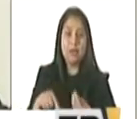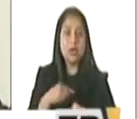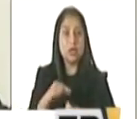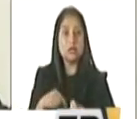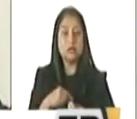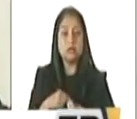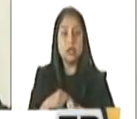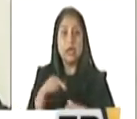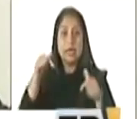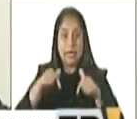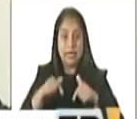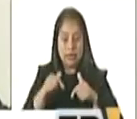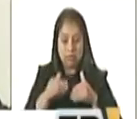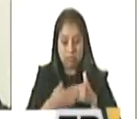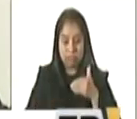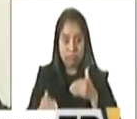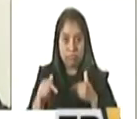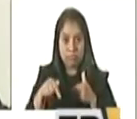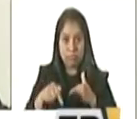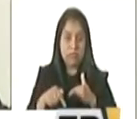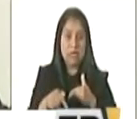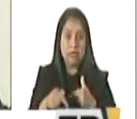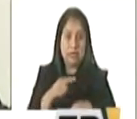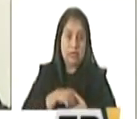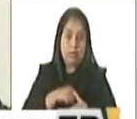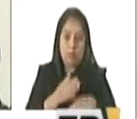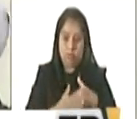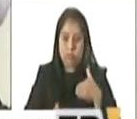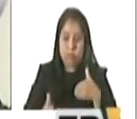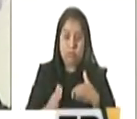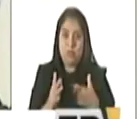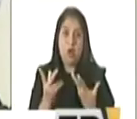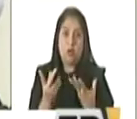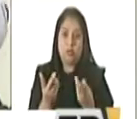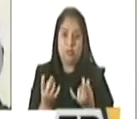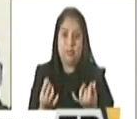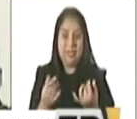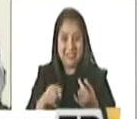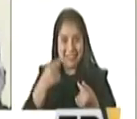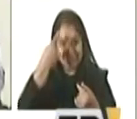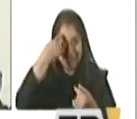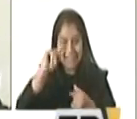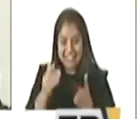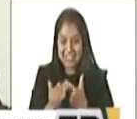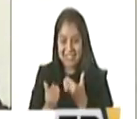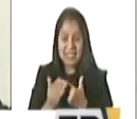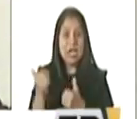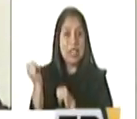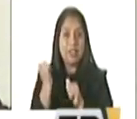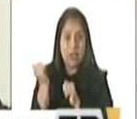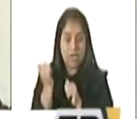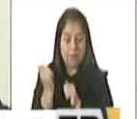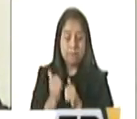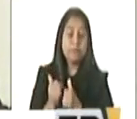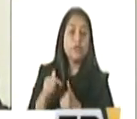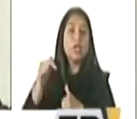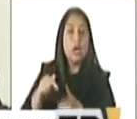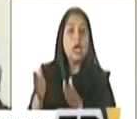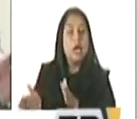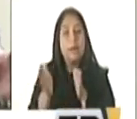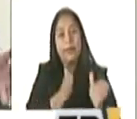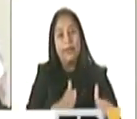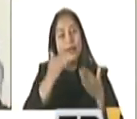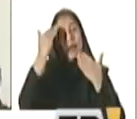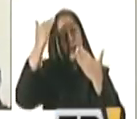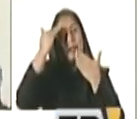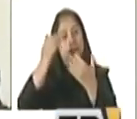200,720 familias en este lapso de los primeros días del mes de abril. Aparte de eso, gracias